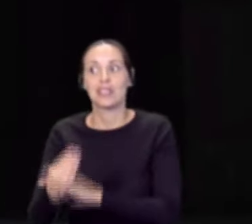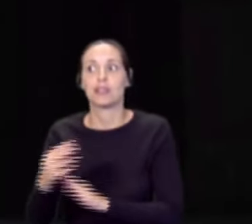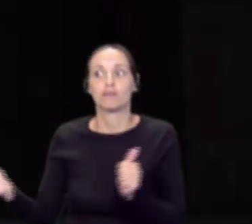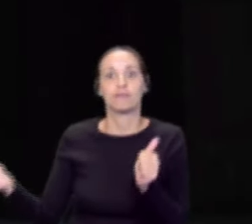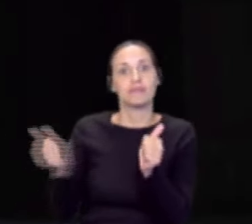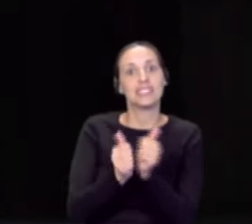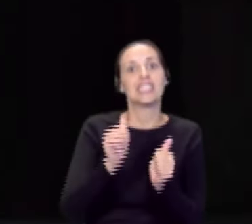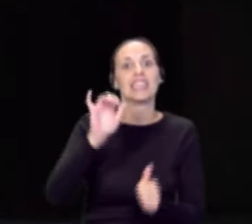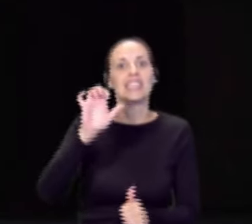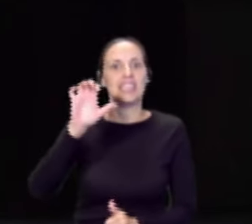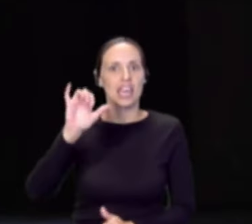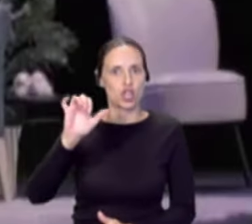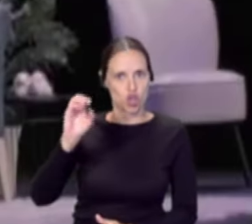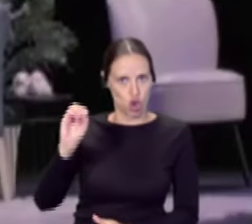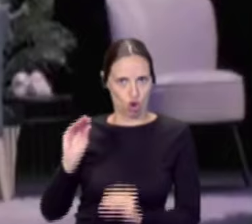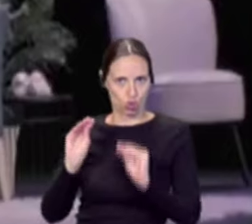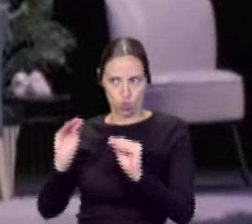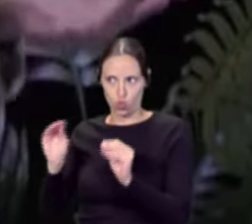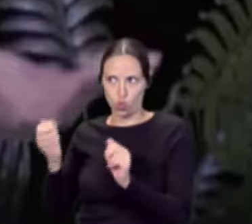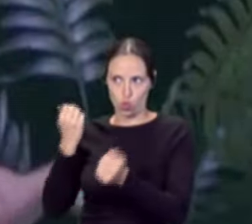Yeyo Vallejo.